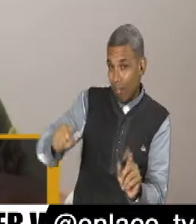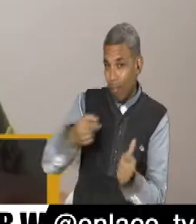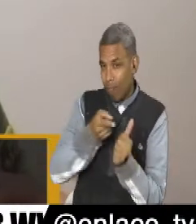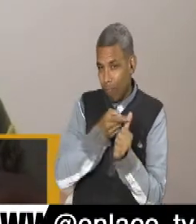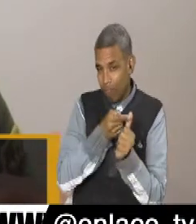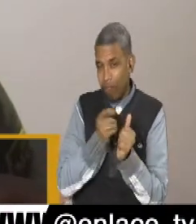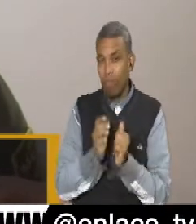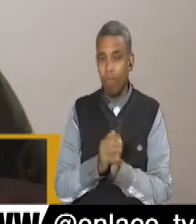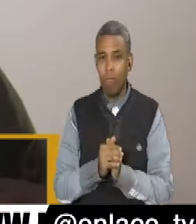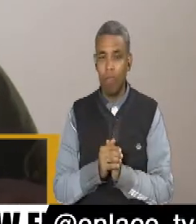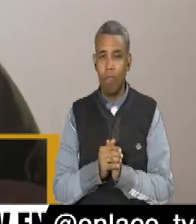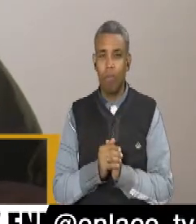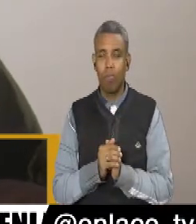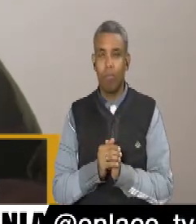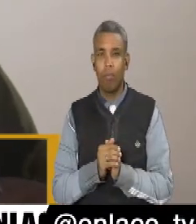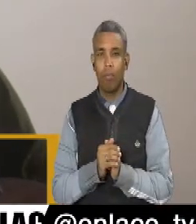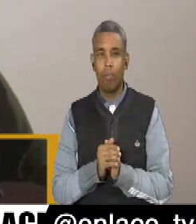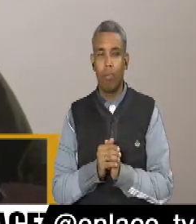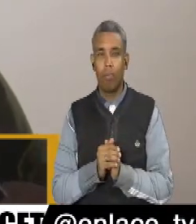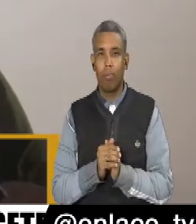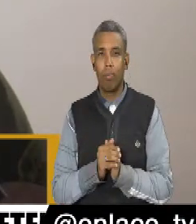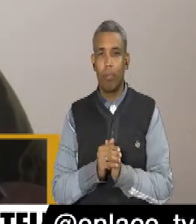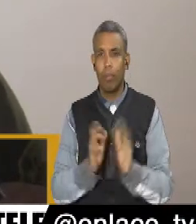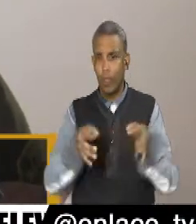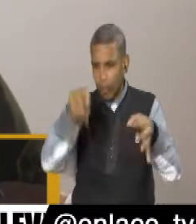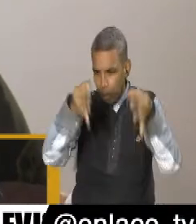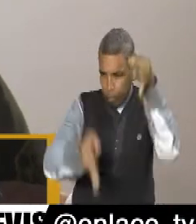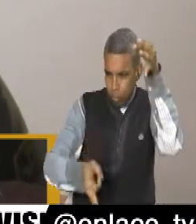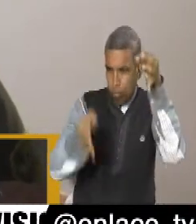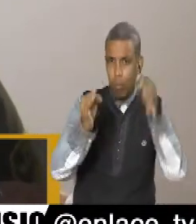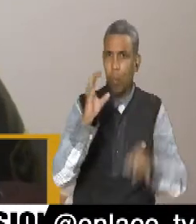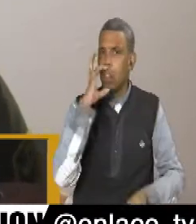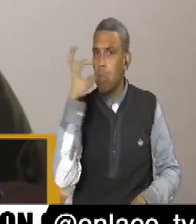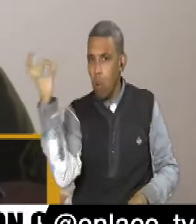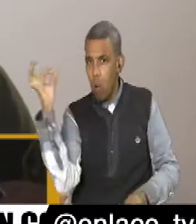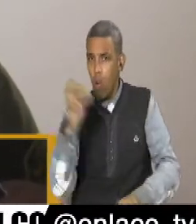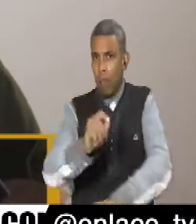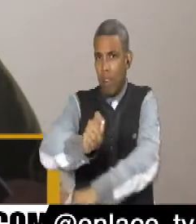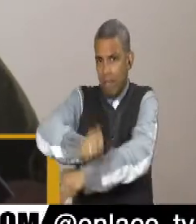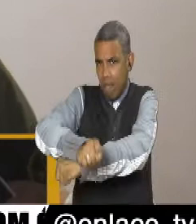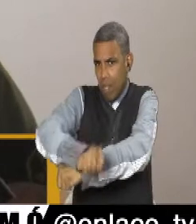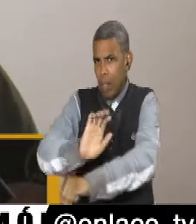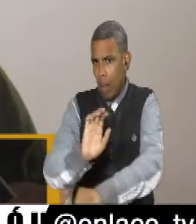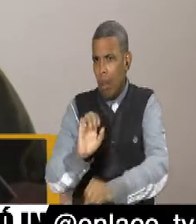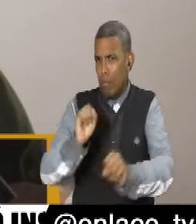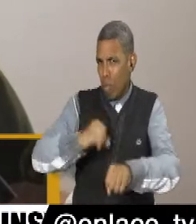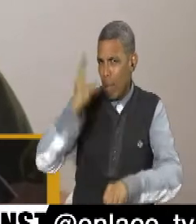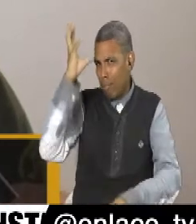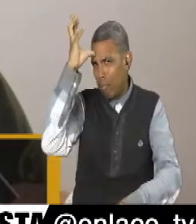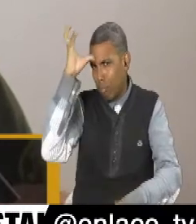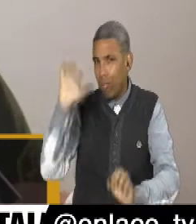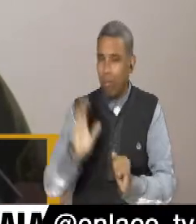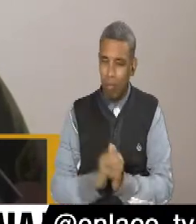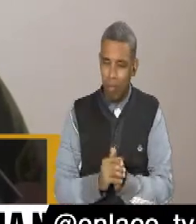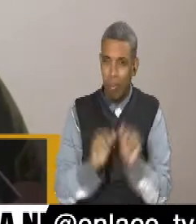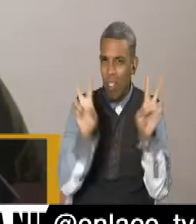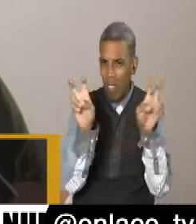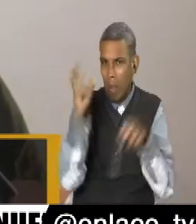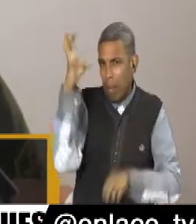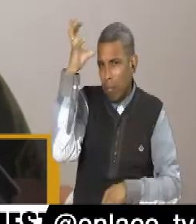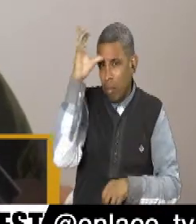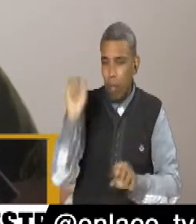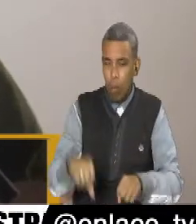quien administra justicia, llámese el fiscal que está especializado para este tema. Lo único que